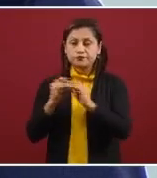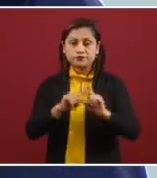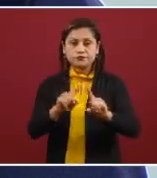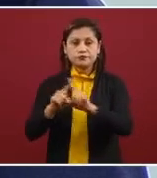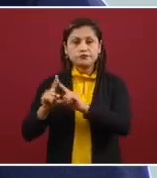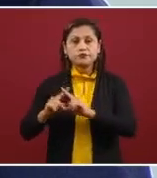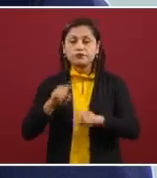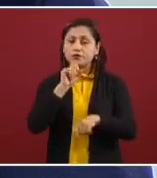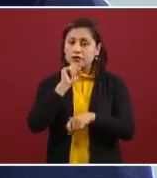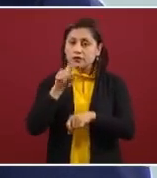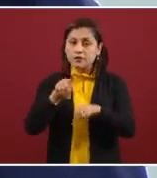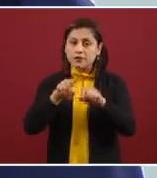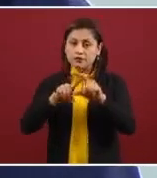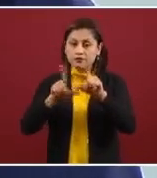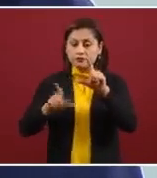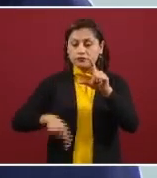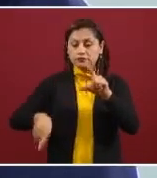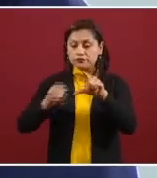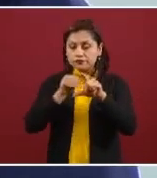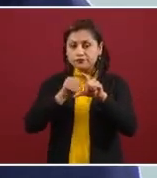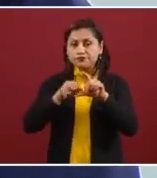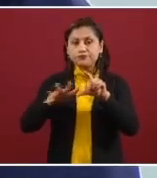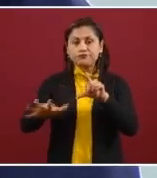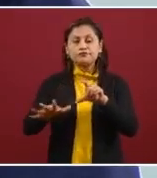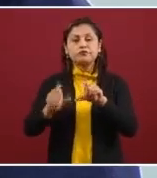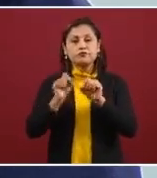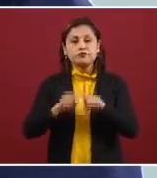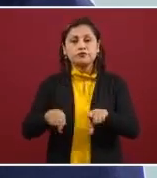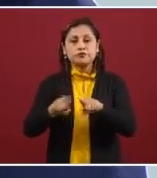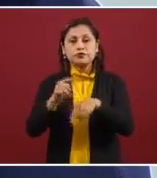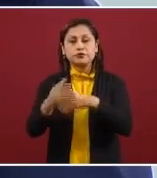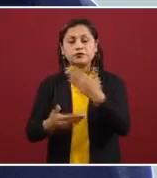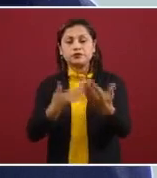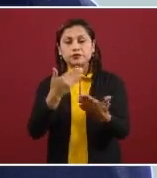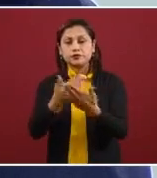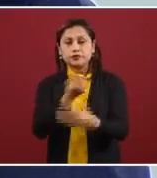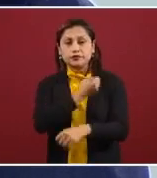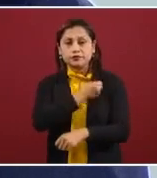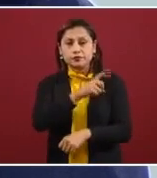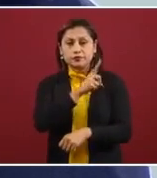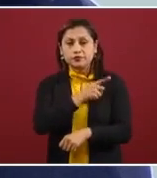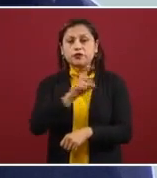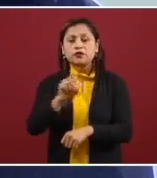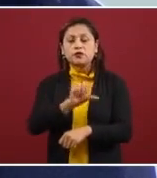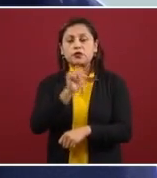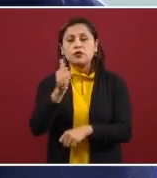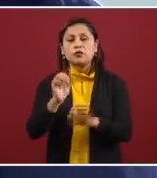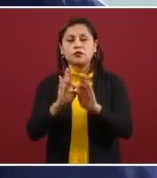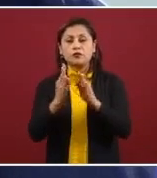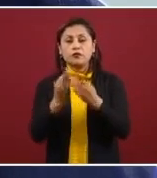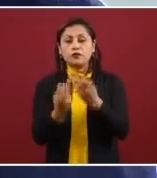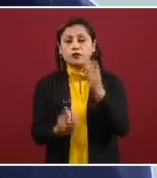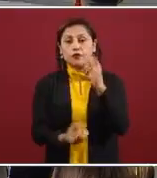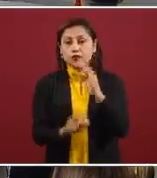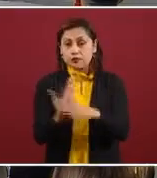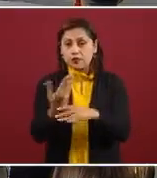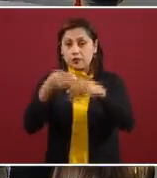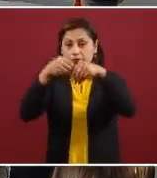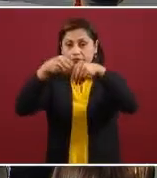regionalización de los servicios y un nuevo modelo de atención, gestión del cambio